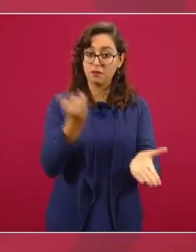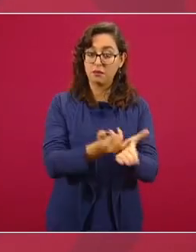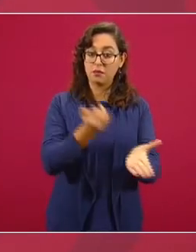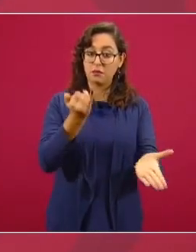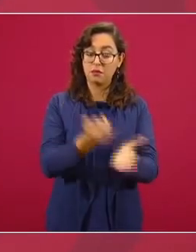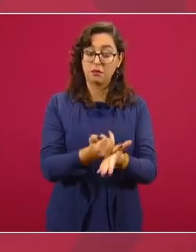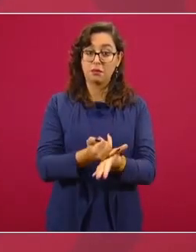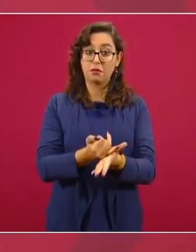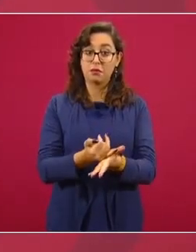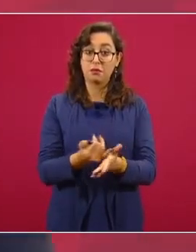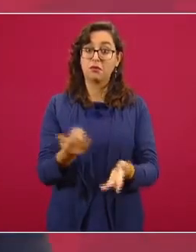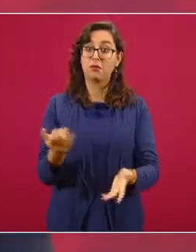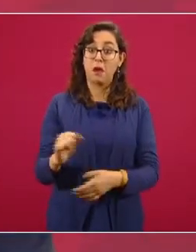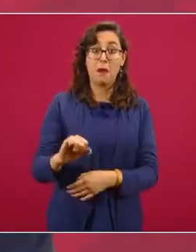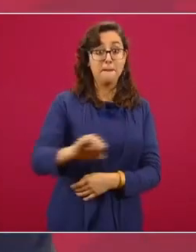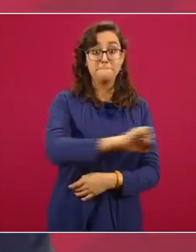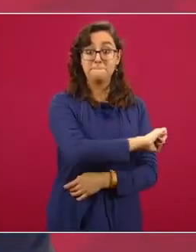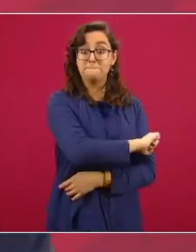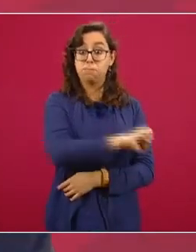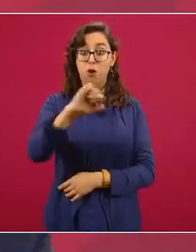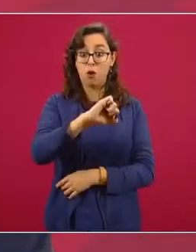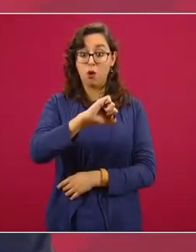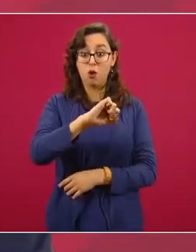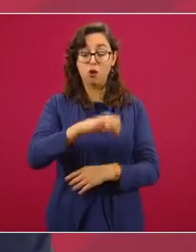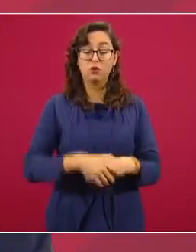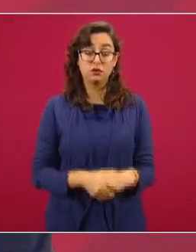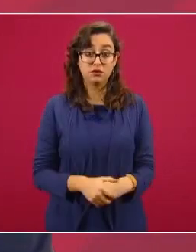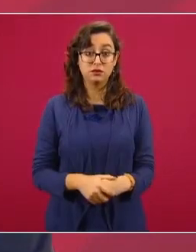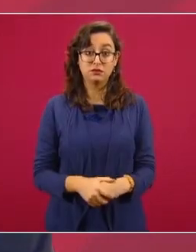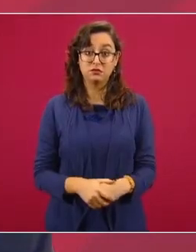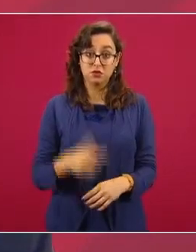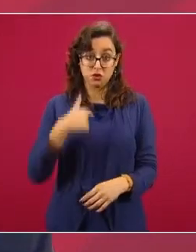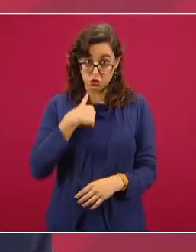No estoy mintiendo.